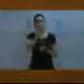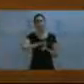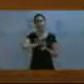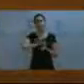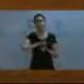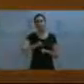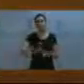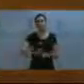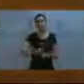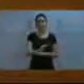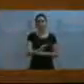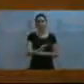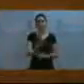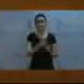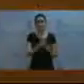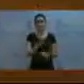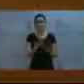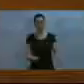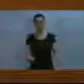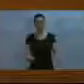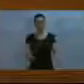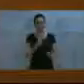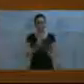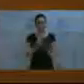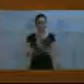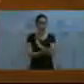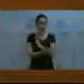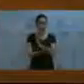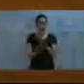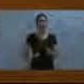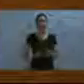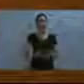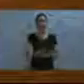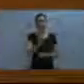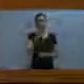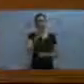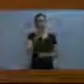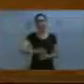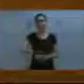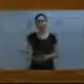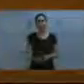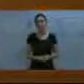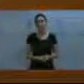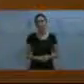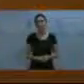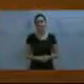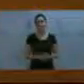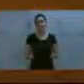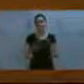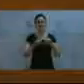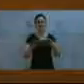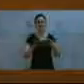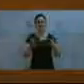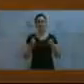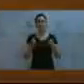indirectamente subvencionando la línea, que no eran turistas, que eran asturianos que viven fuera y que sentimos